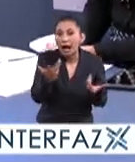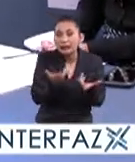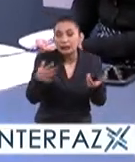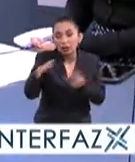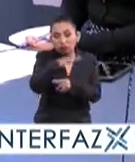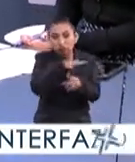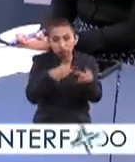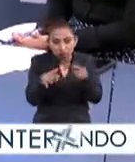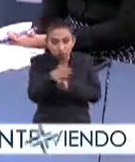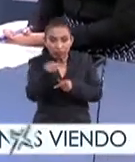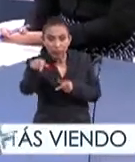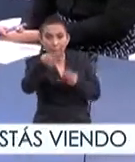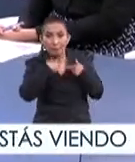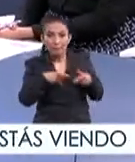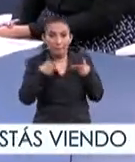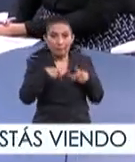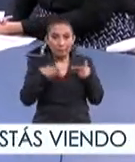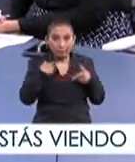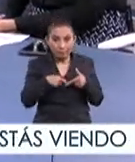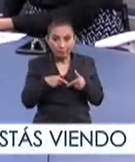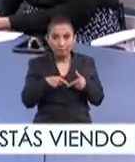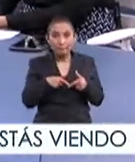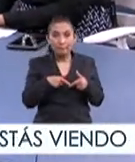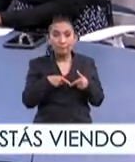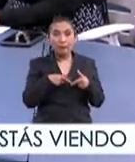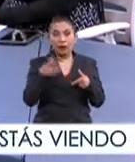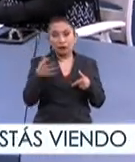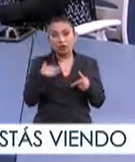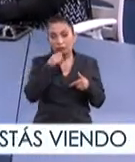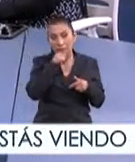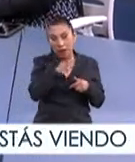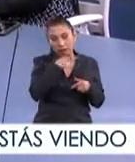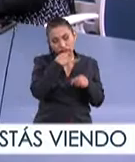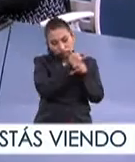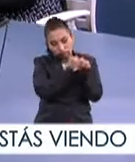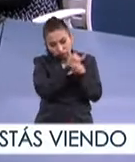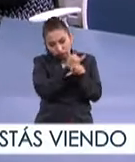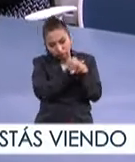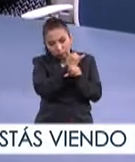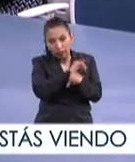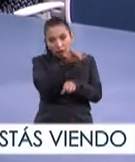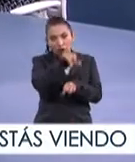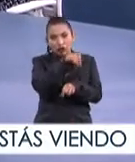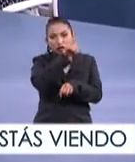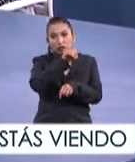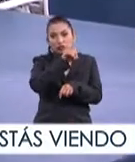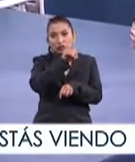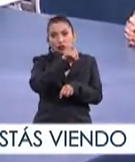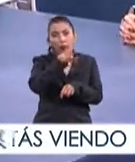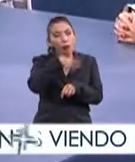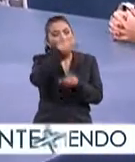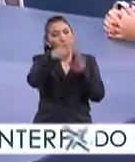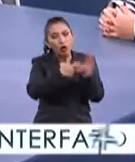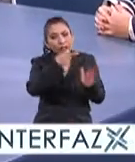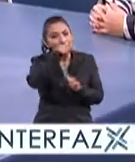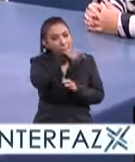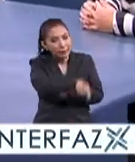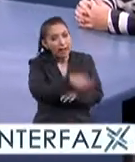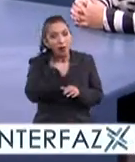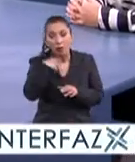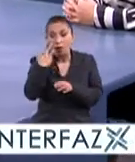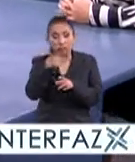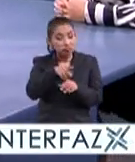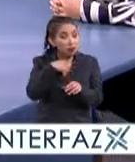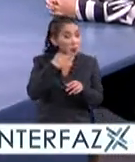esas condiciones, las personas, eso tenemos dado también estudios que hemos hecho a nivel global, vuelven a huir de